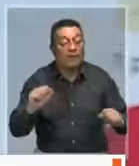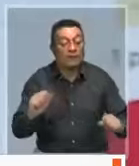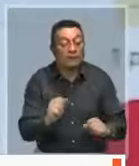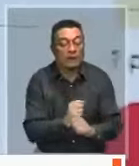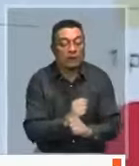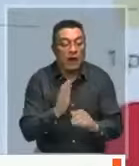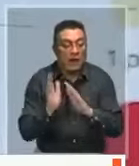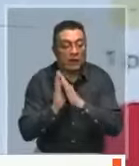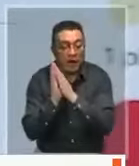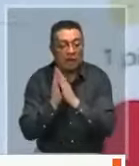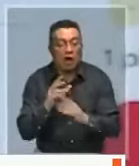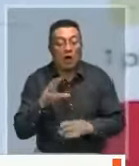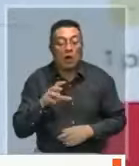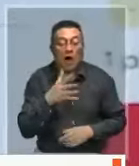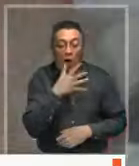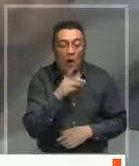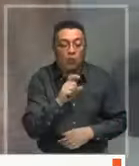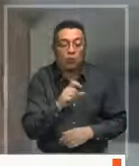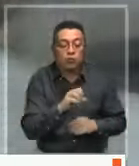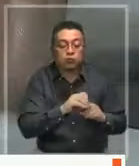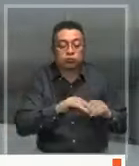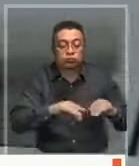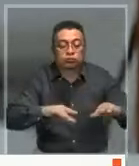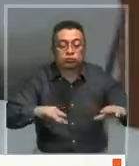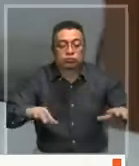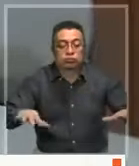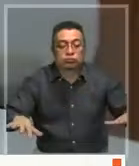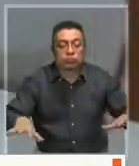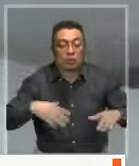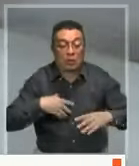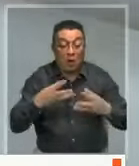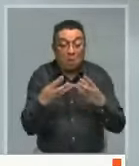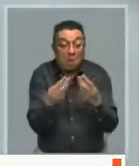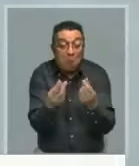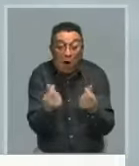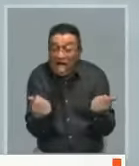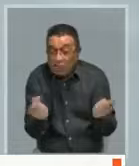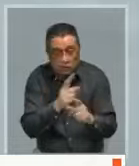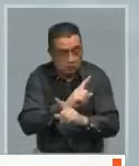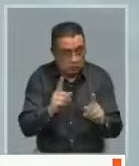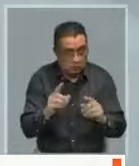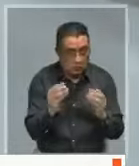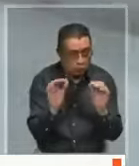cama con un pulverizador de agua, eso sí, no al punto de que quede muy mojada.